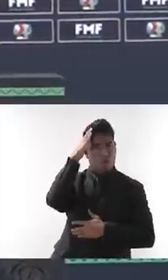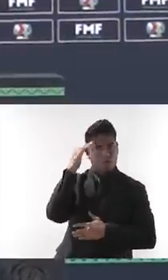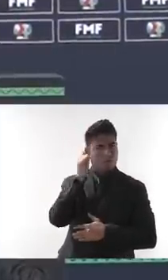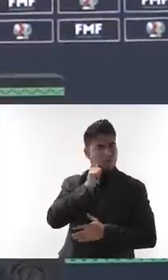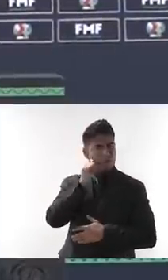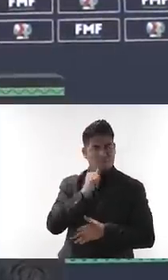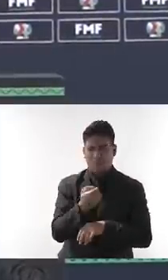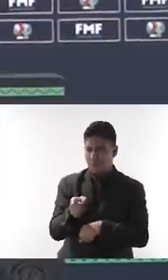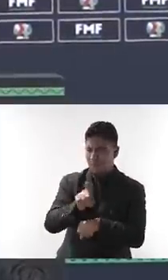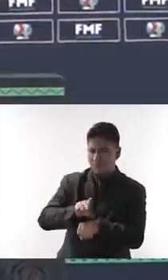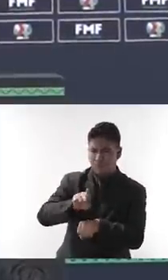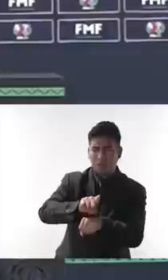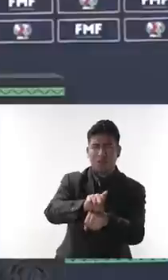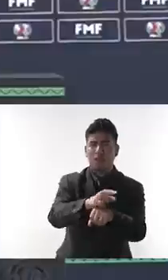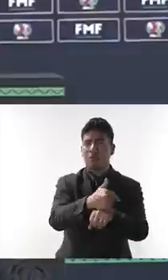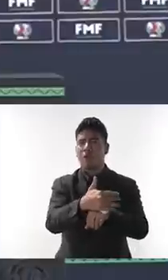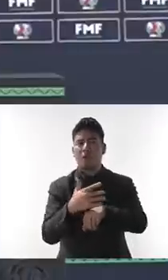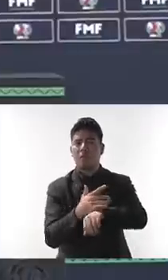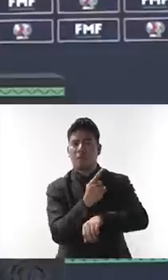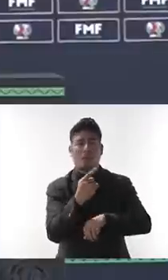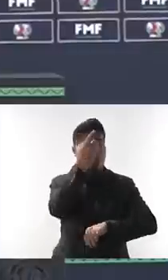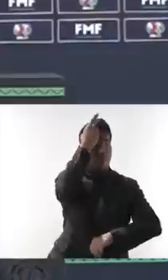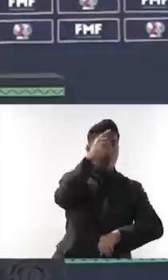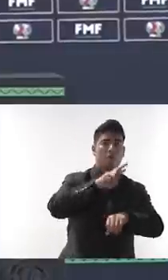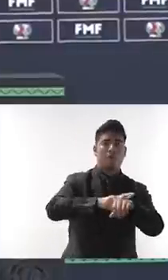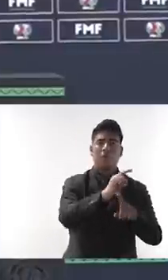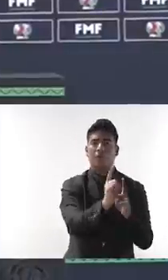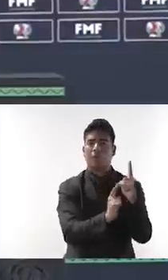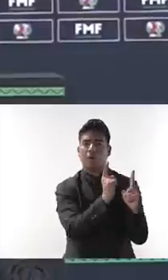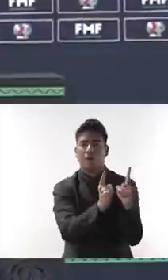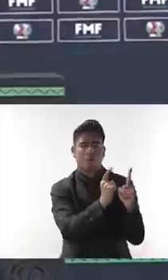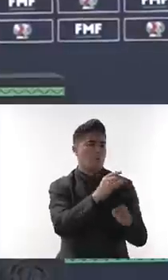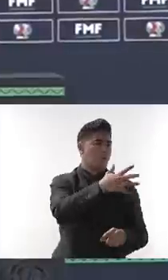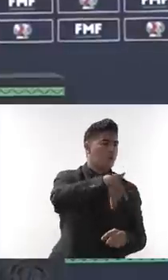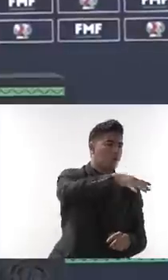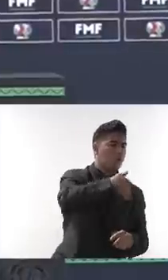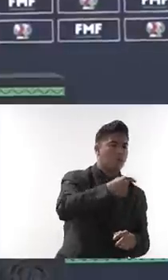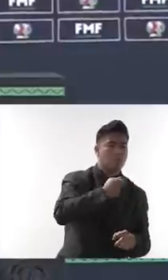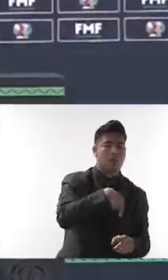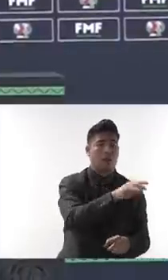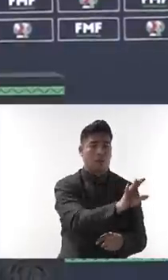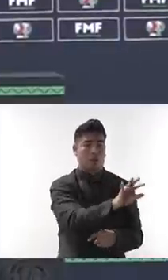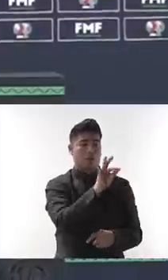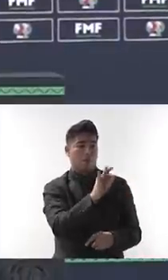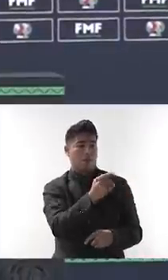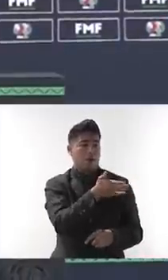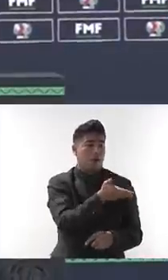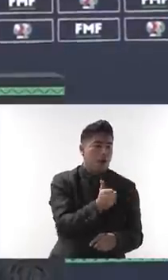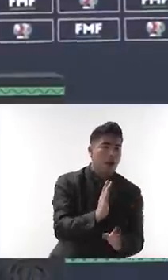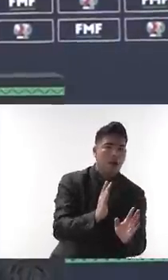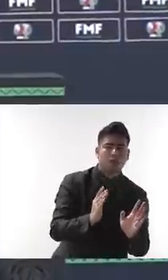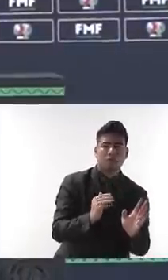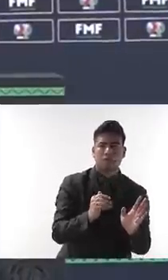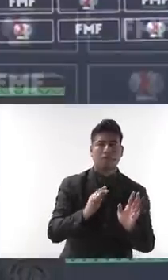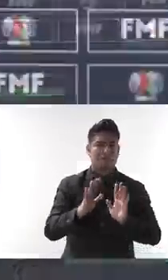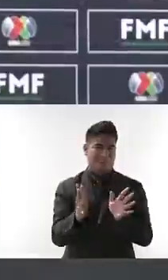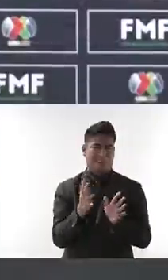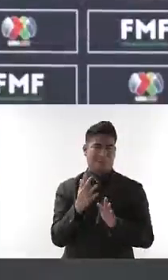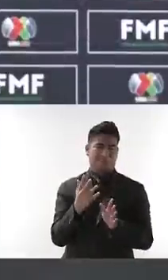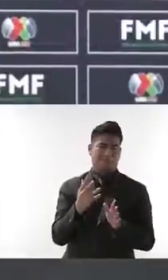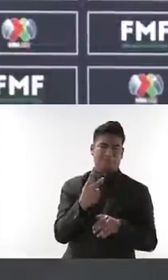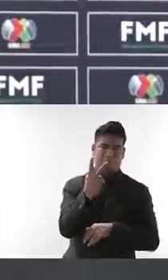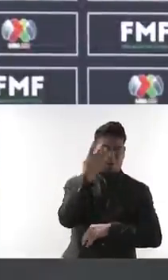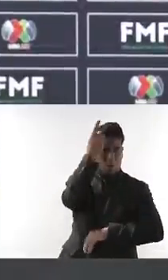se buscó un director deportivo que estuviera por arriba de ya los dos directores deportivos de selecciones nacionales, de